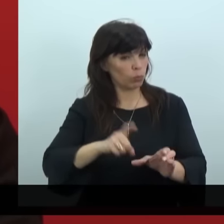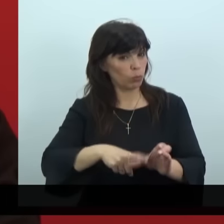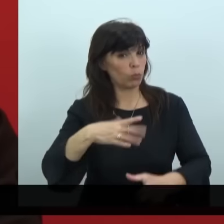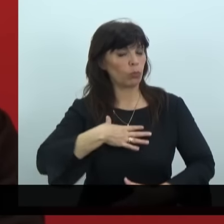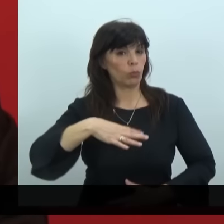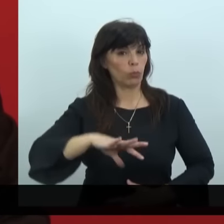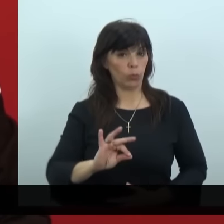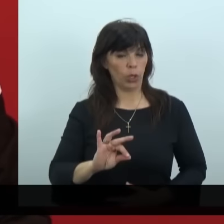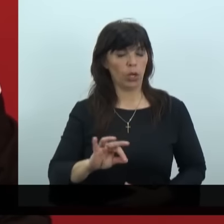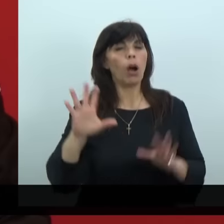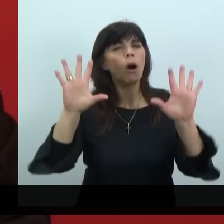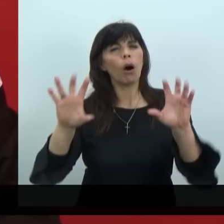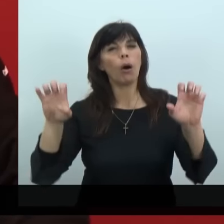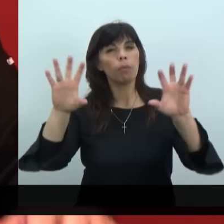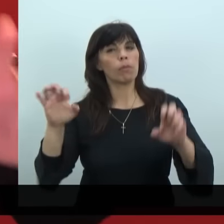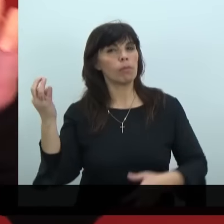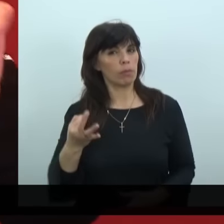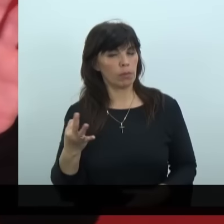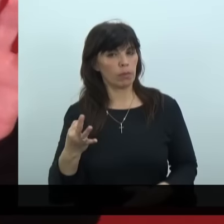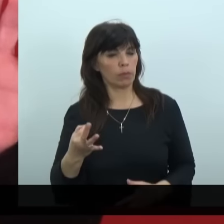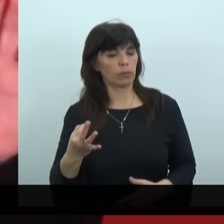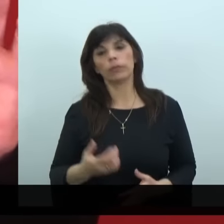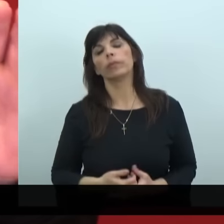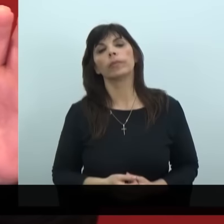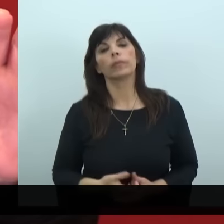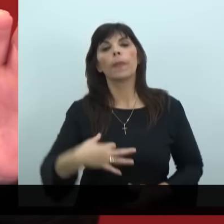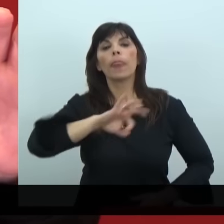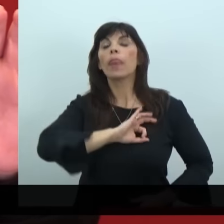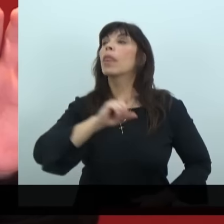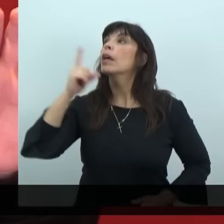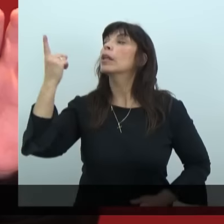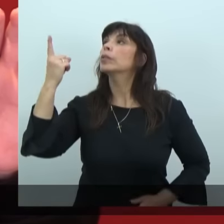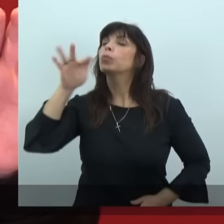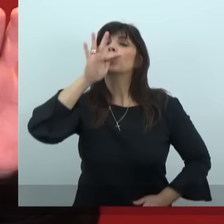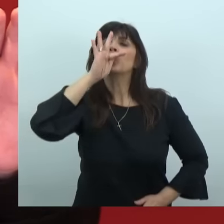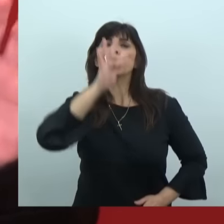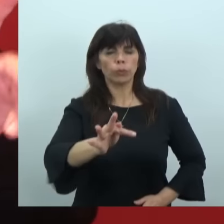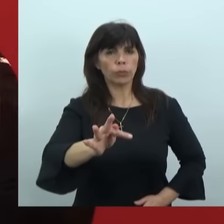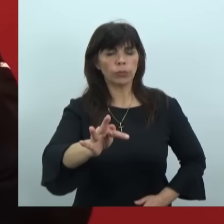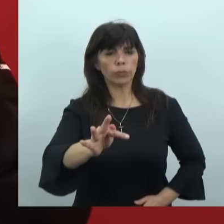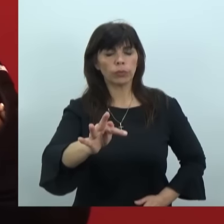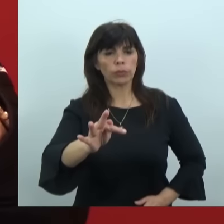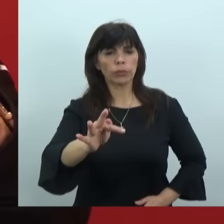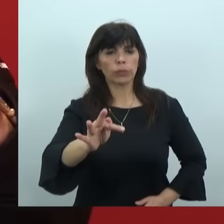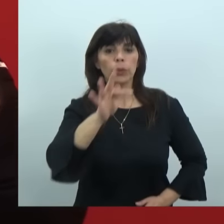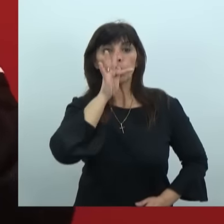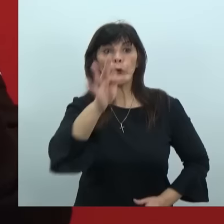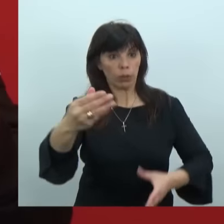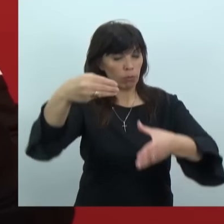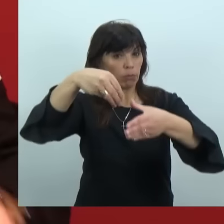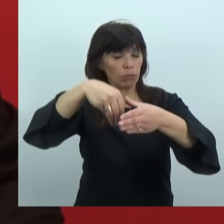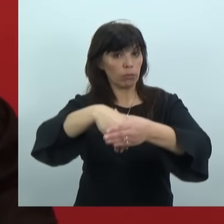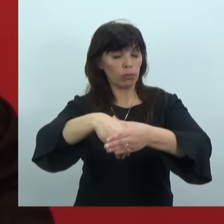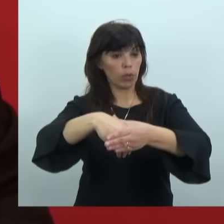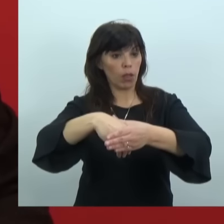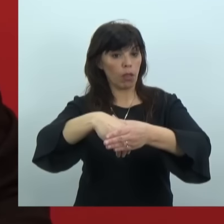Aquí aprendemos una cosa, que cuando el Señor promete algo, en su promesa está